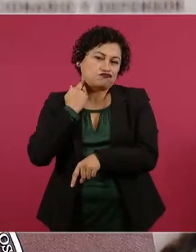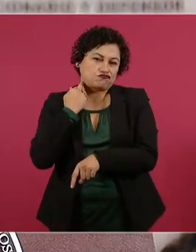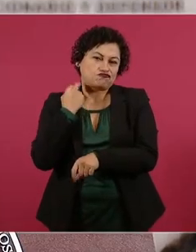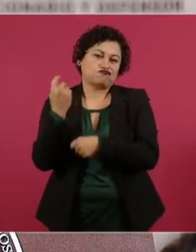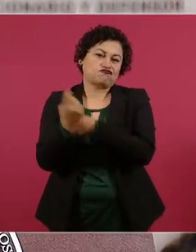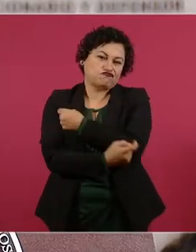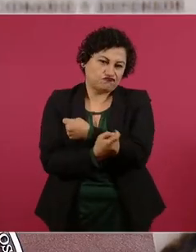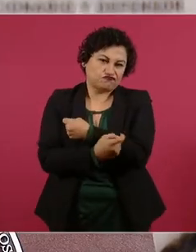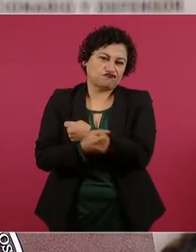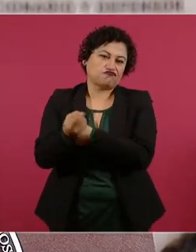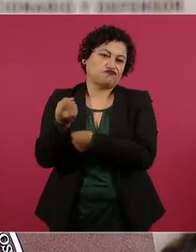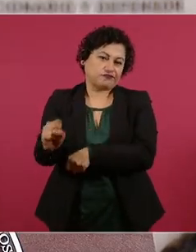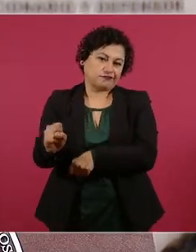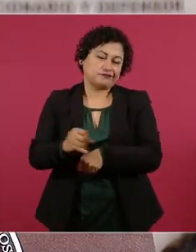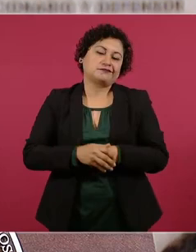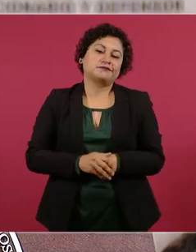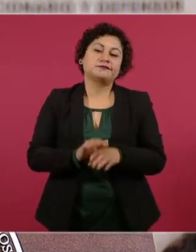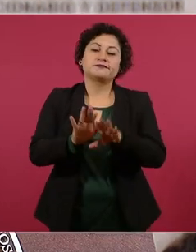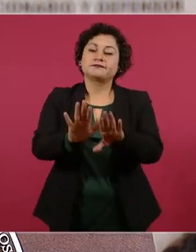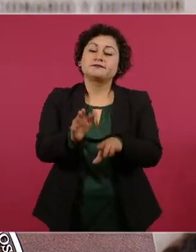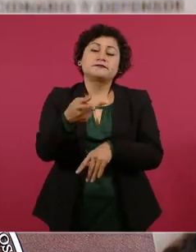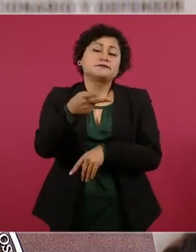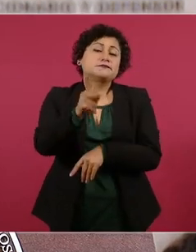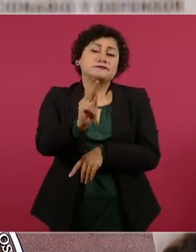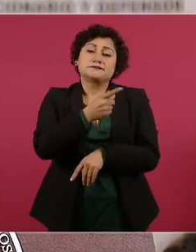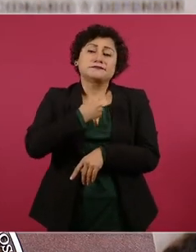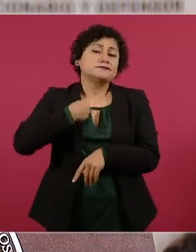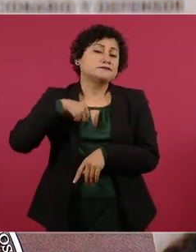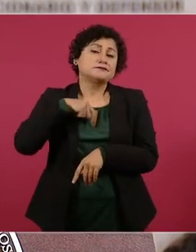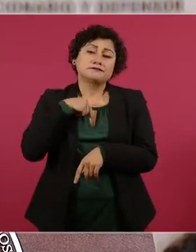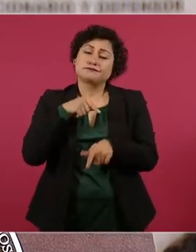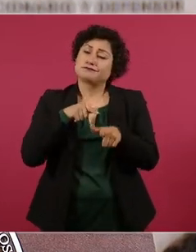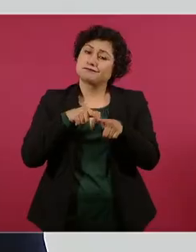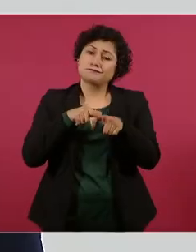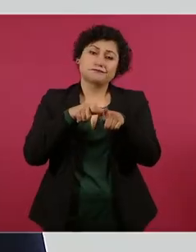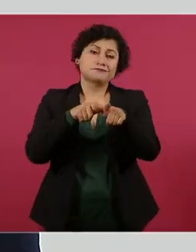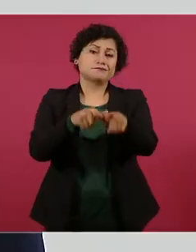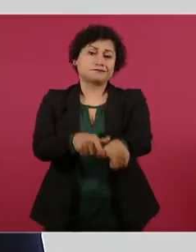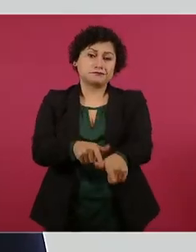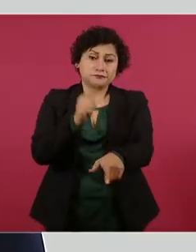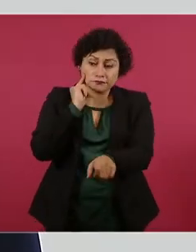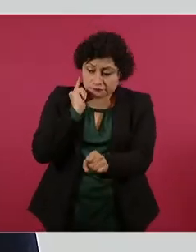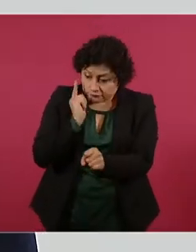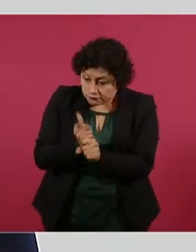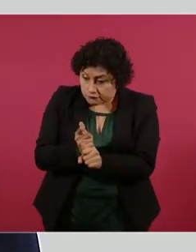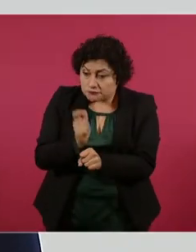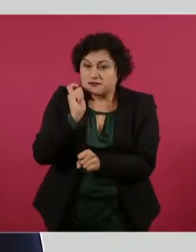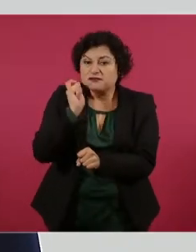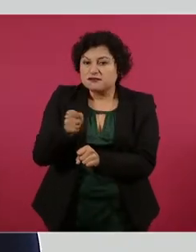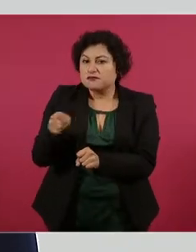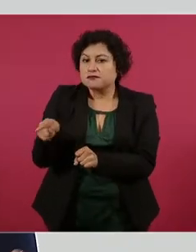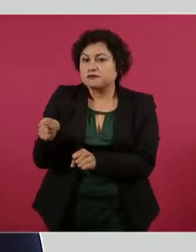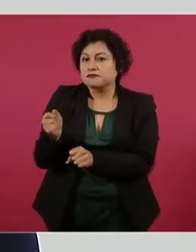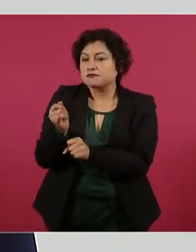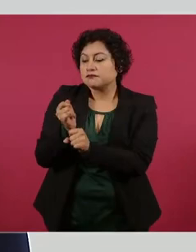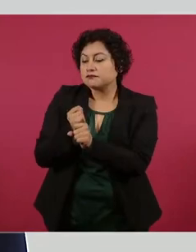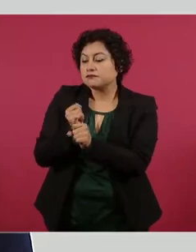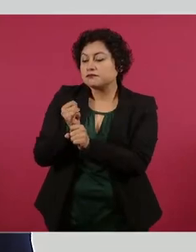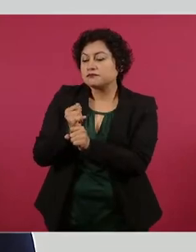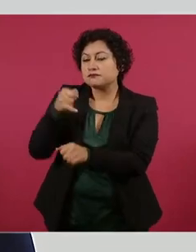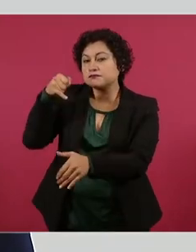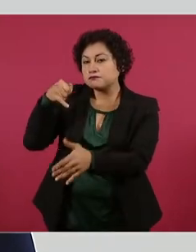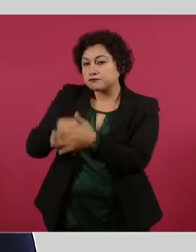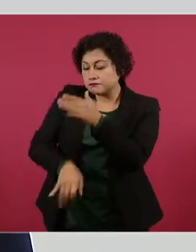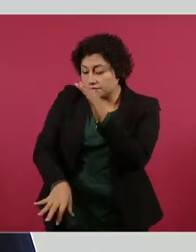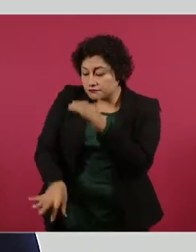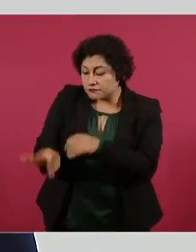detener y hablaremos de cómo se difunden esos mensajes y ataques, es decir, de dónde vienen, la matriz de